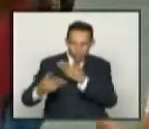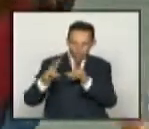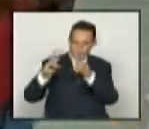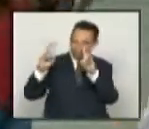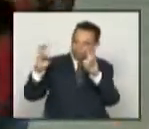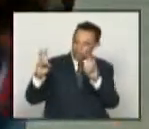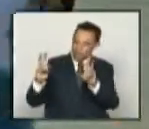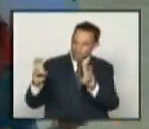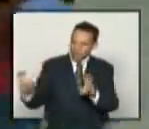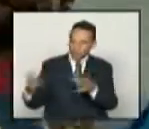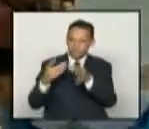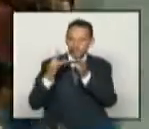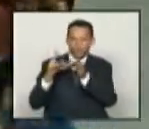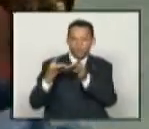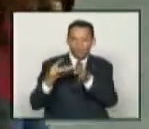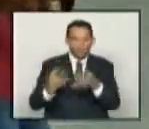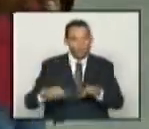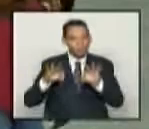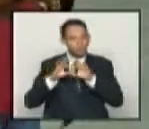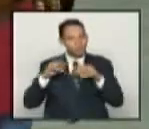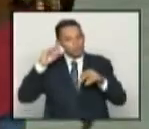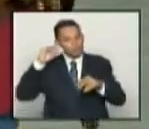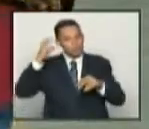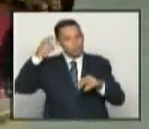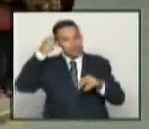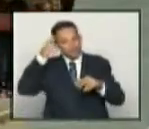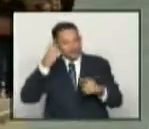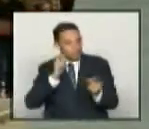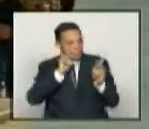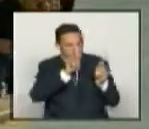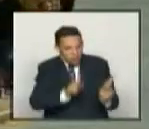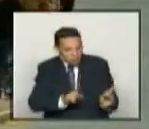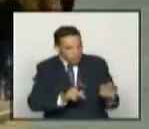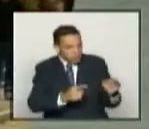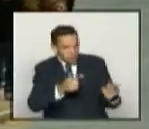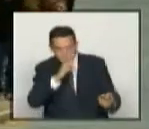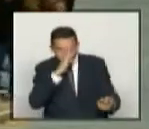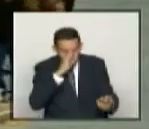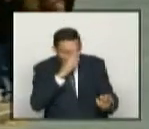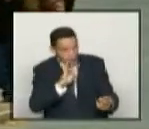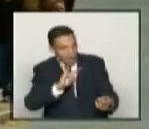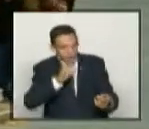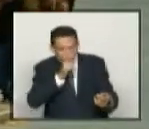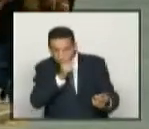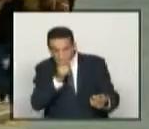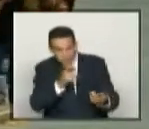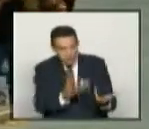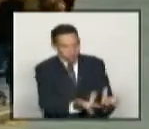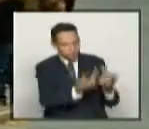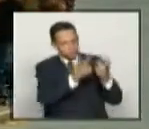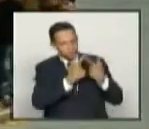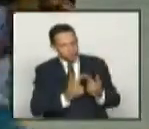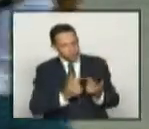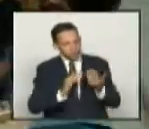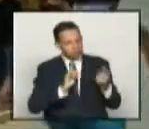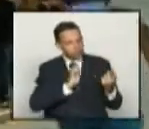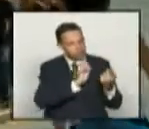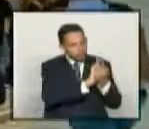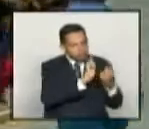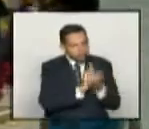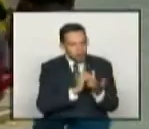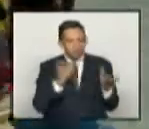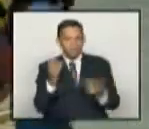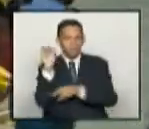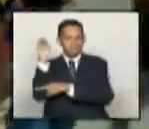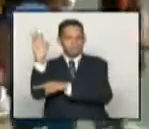del gobierno al ciudadano común y corriente, porque hay muchos problemas sencillos con el ICETEX, con